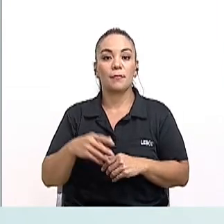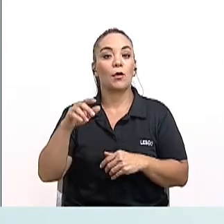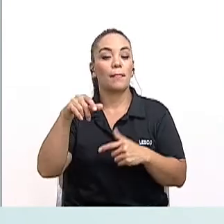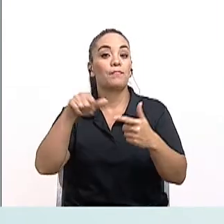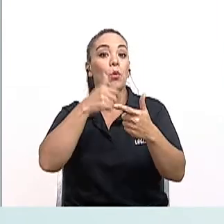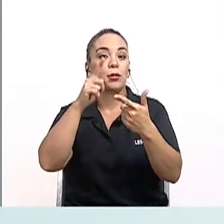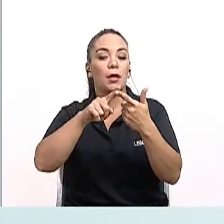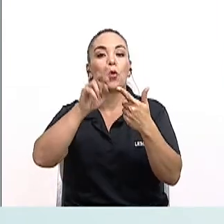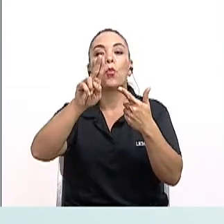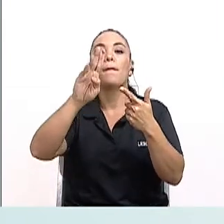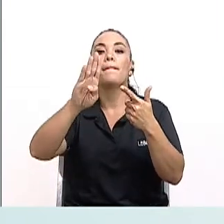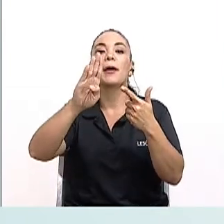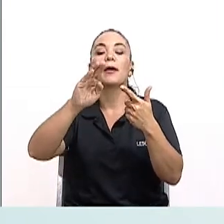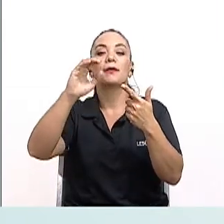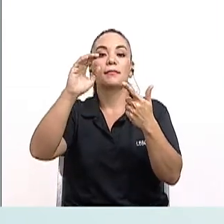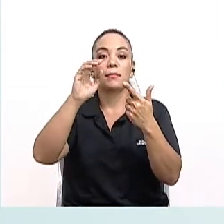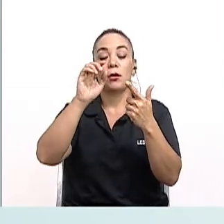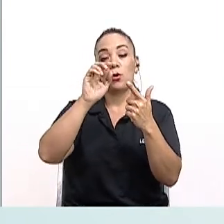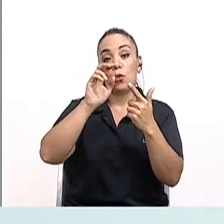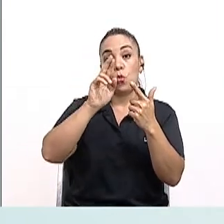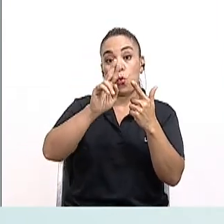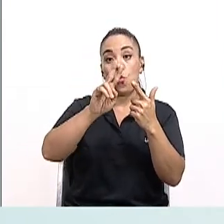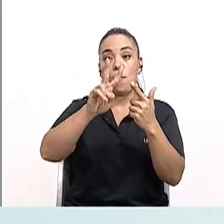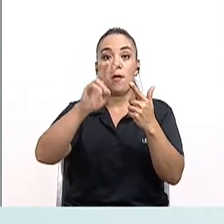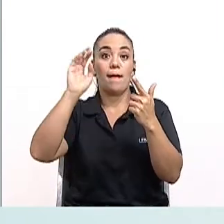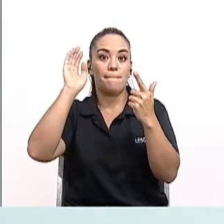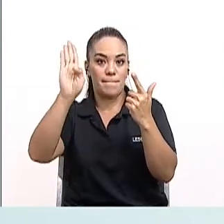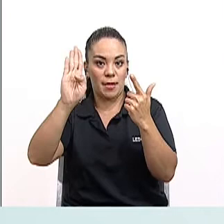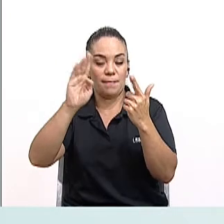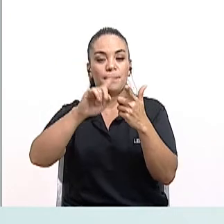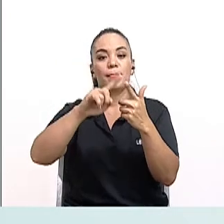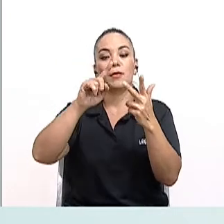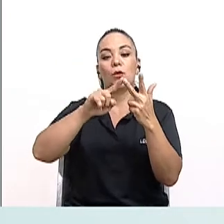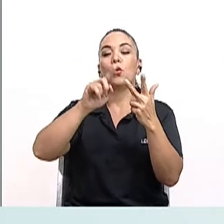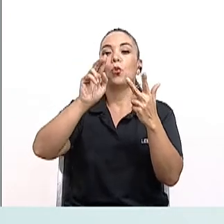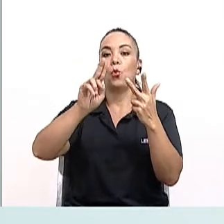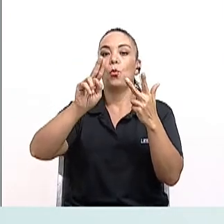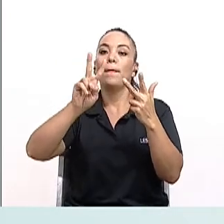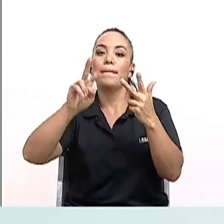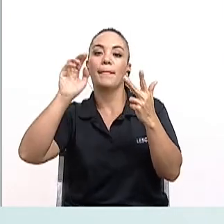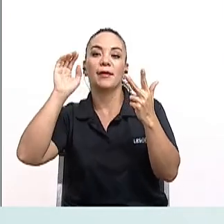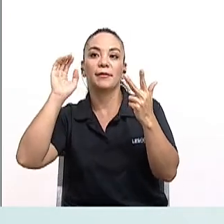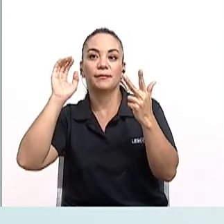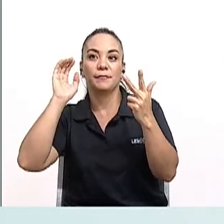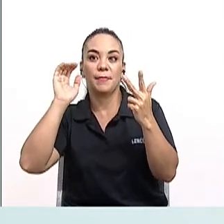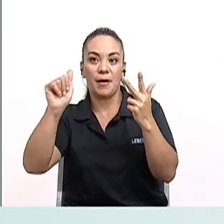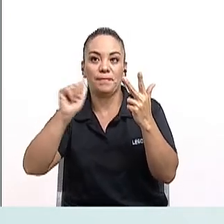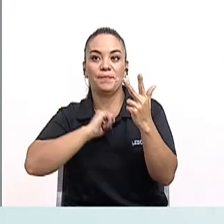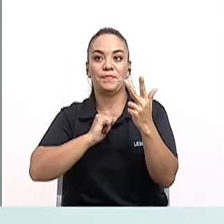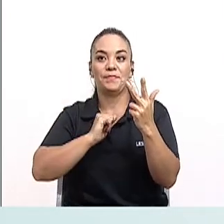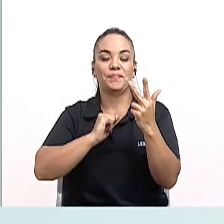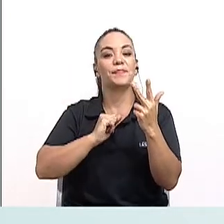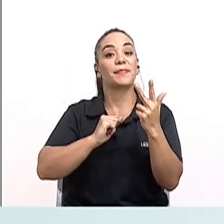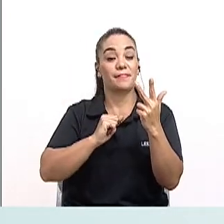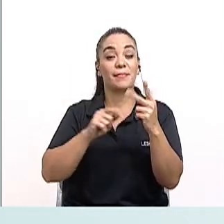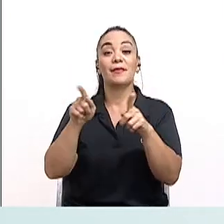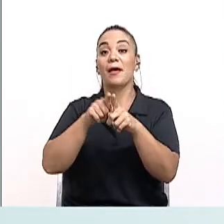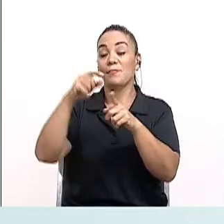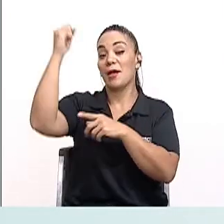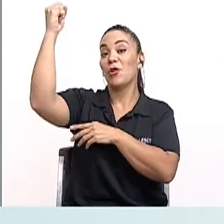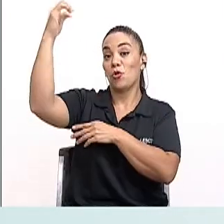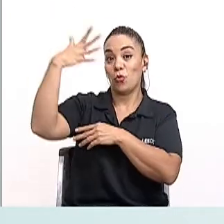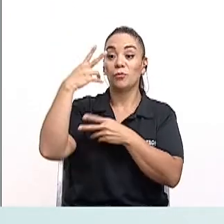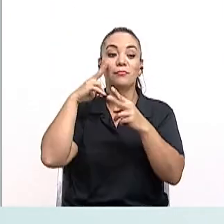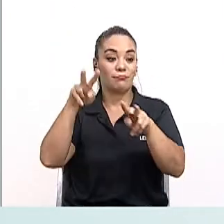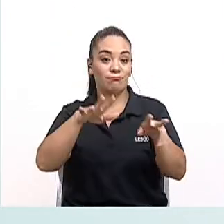tipo B y de tipo A, de estas que nos vamos a estar enfocando en esta parte. No olvidemos que también recibimos la luz visible y